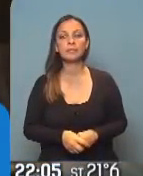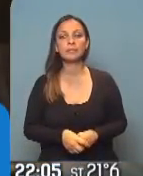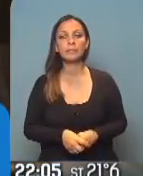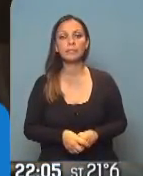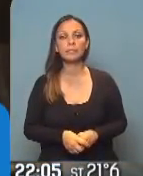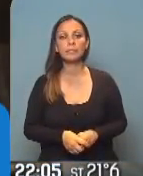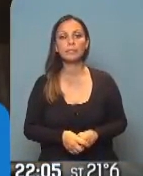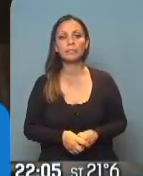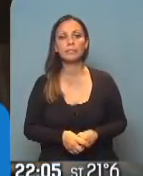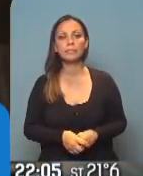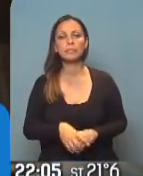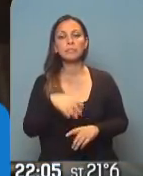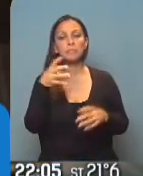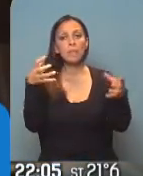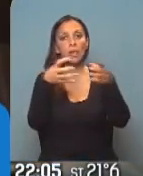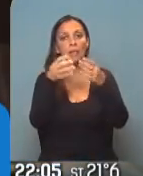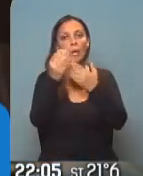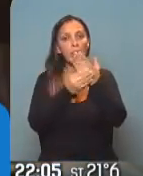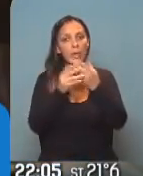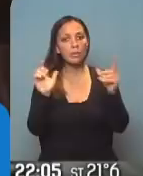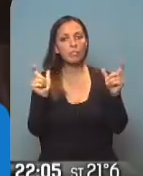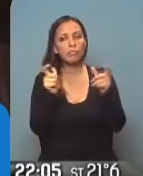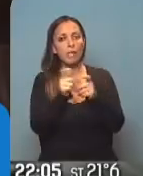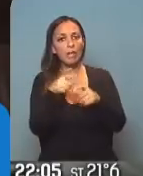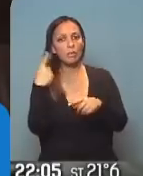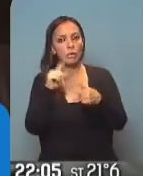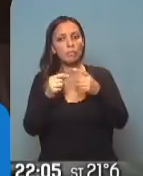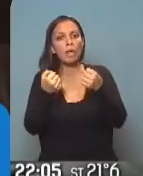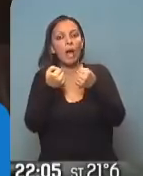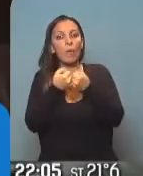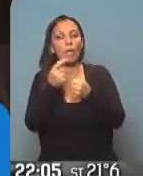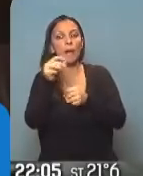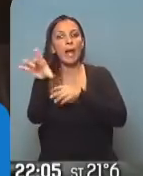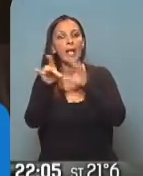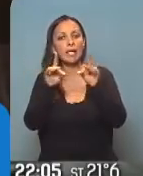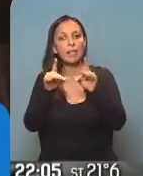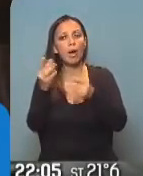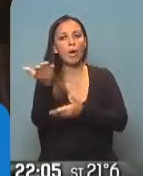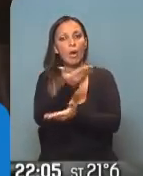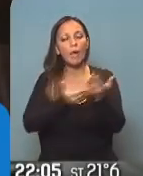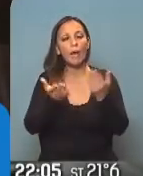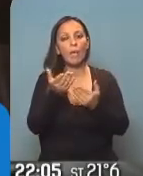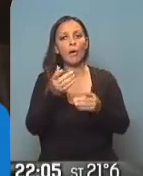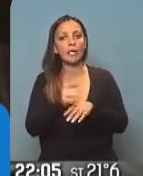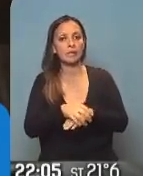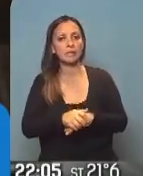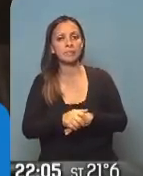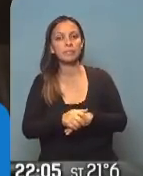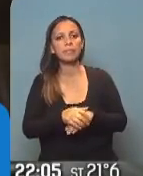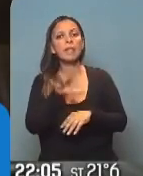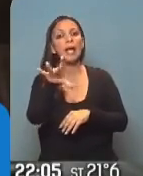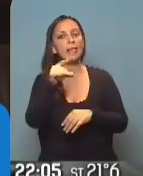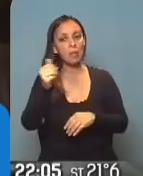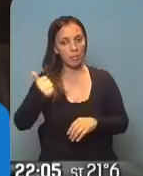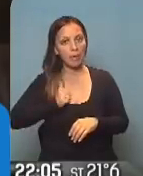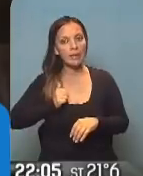para comenzar a trabajar a partir de janeiro. Estão agora os nossos futuros ministros escolhendo o seu primeiro e segundo escalão. E escolhemos os